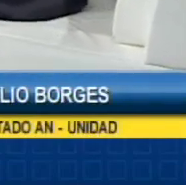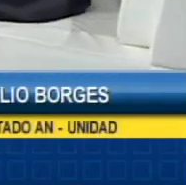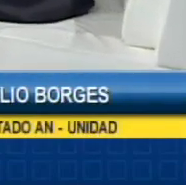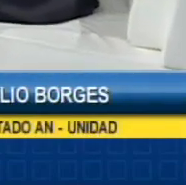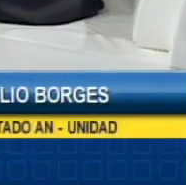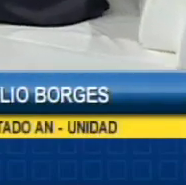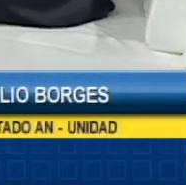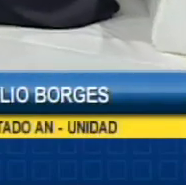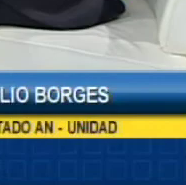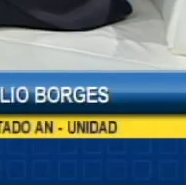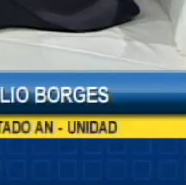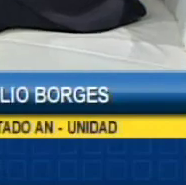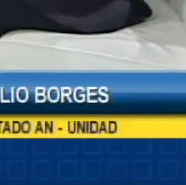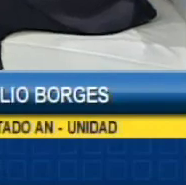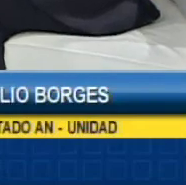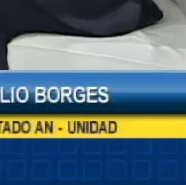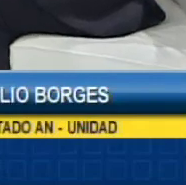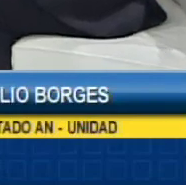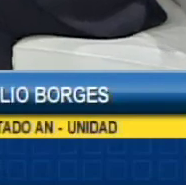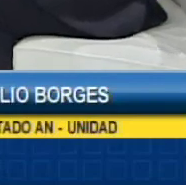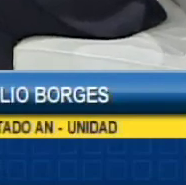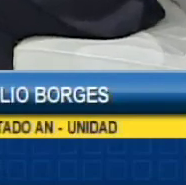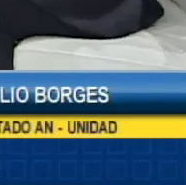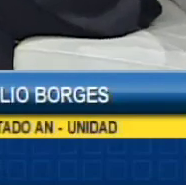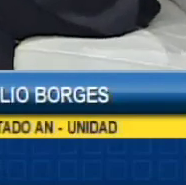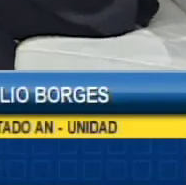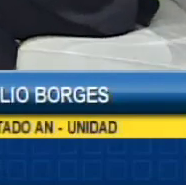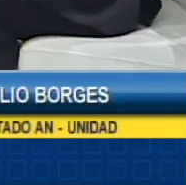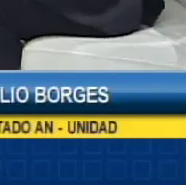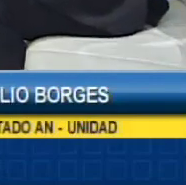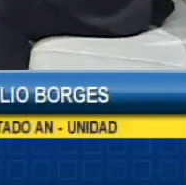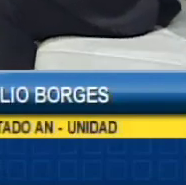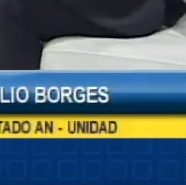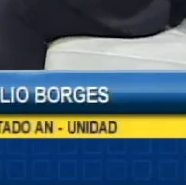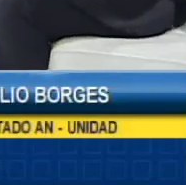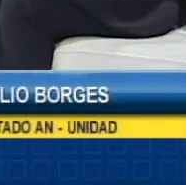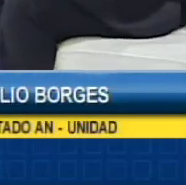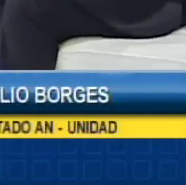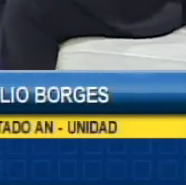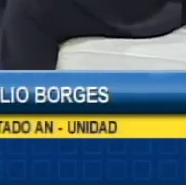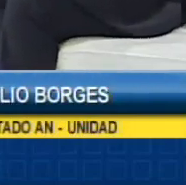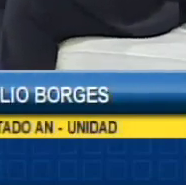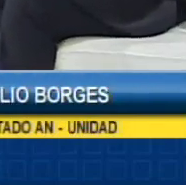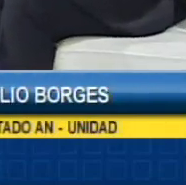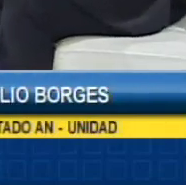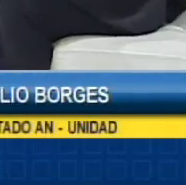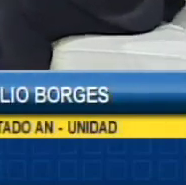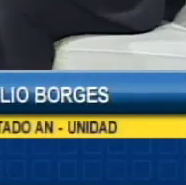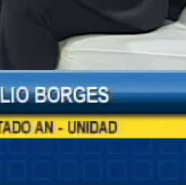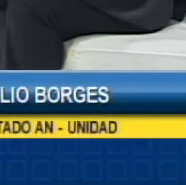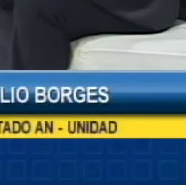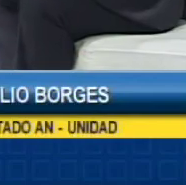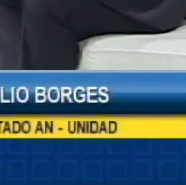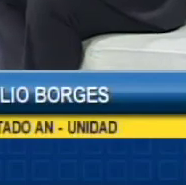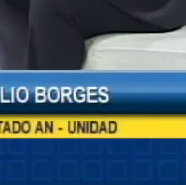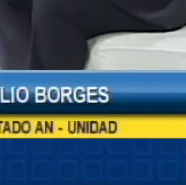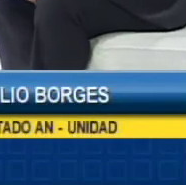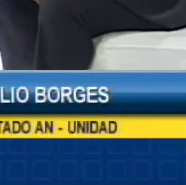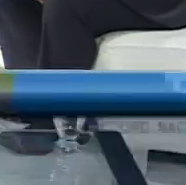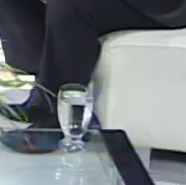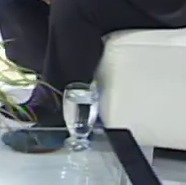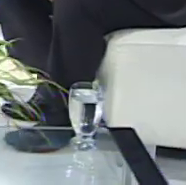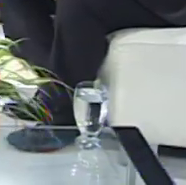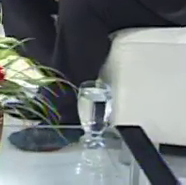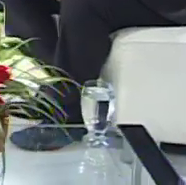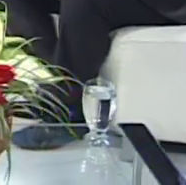pensando. Claro, claro. Recuerdo esas imágenes, un Julio Borges golpeado, herido literalmente, con fuertes hematomas en una sesión de la Asamblea Nacional. Sí, es parte de